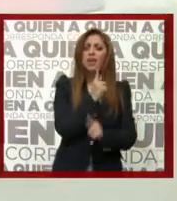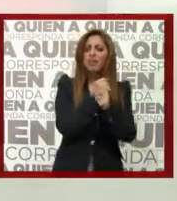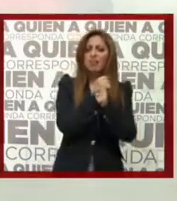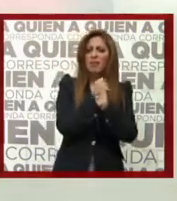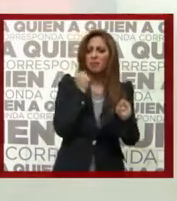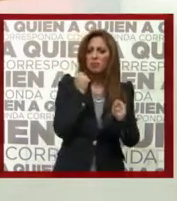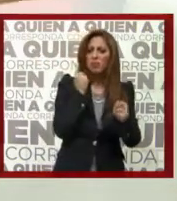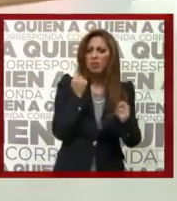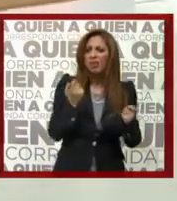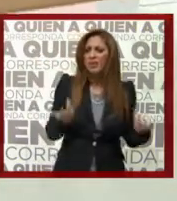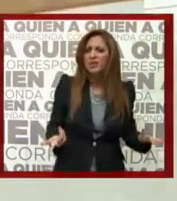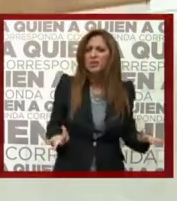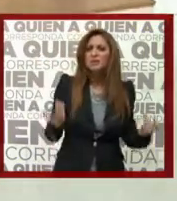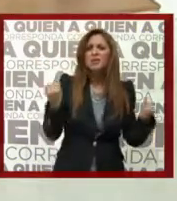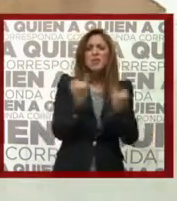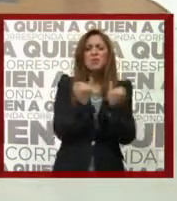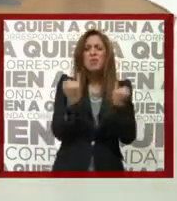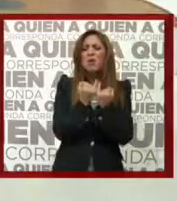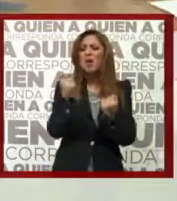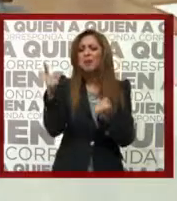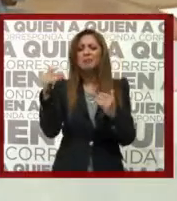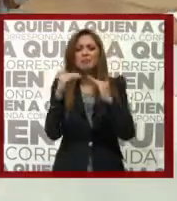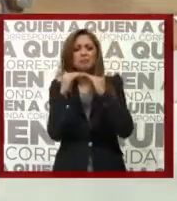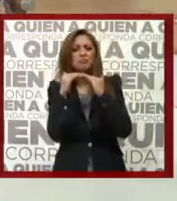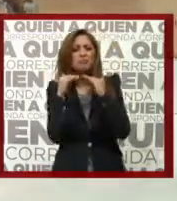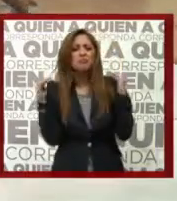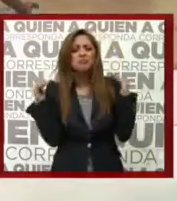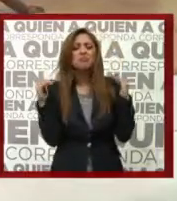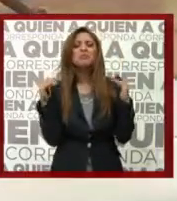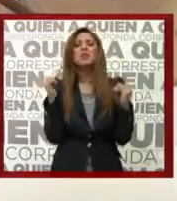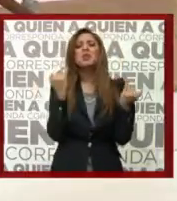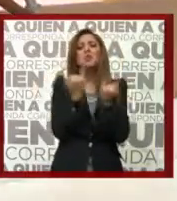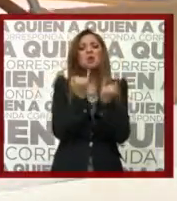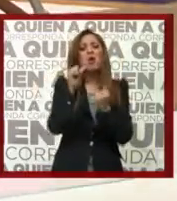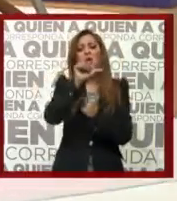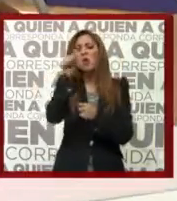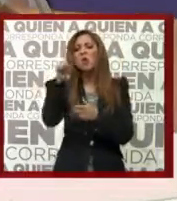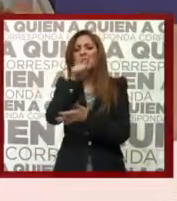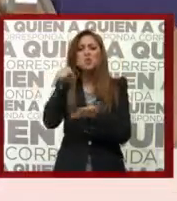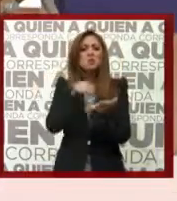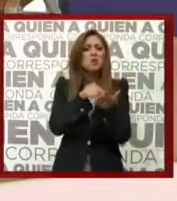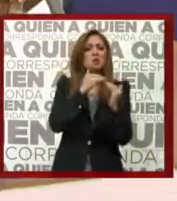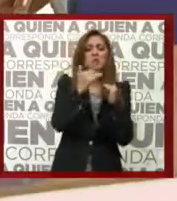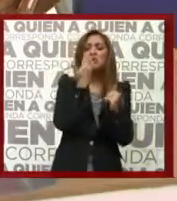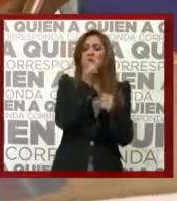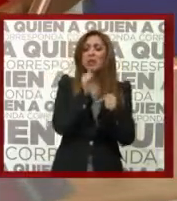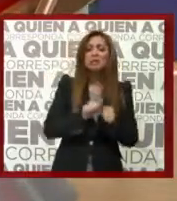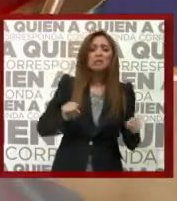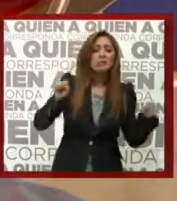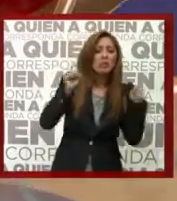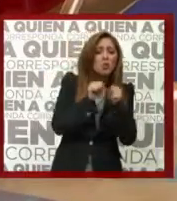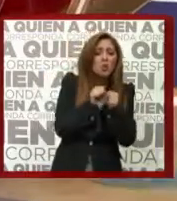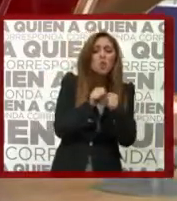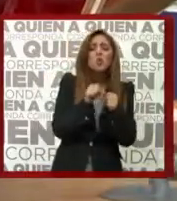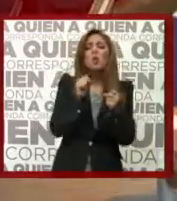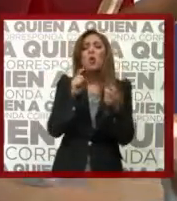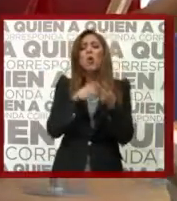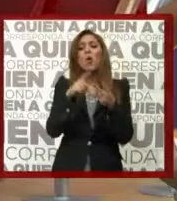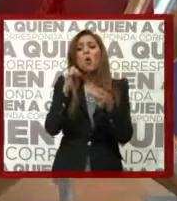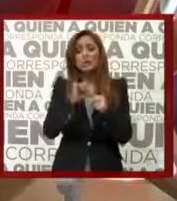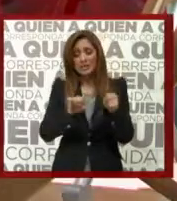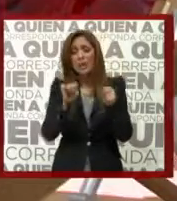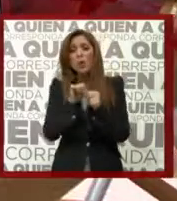transporte, pues están igual que en otros, ¿eh? Están igual que en otros lados. Sin seguros o sin seguro